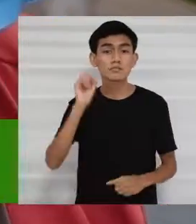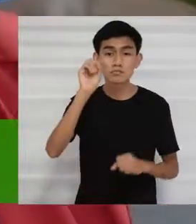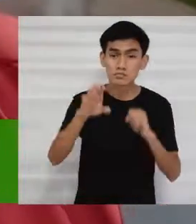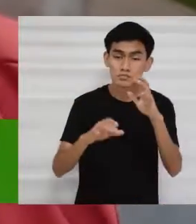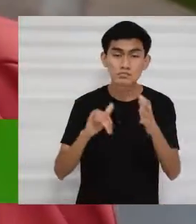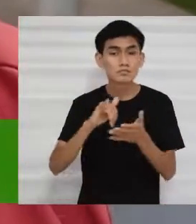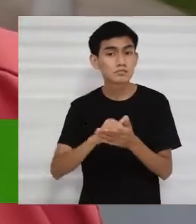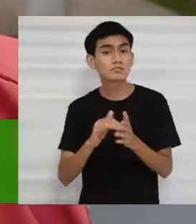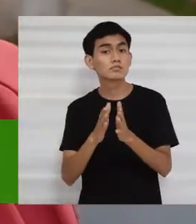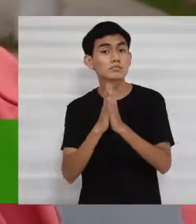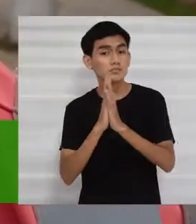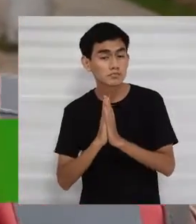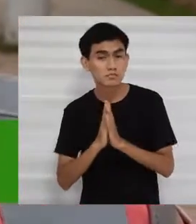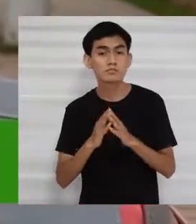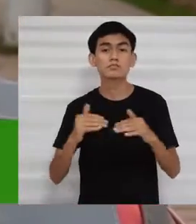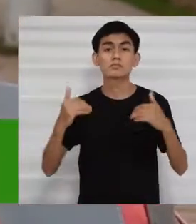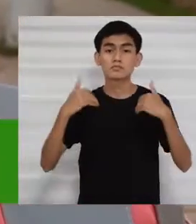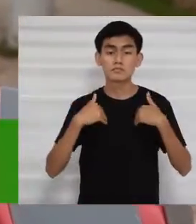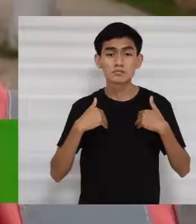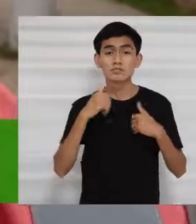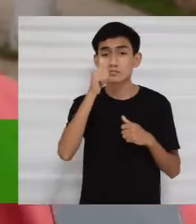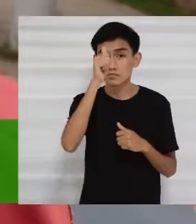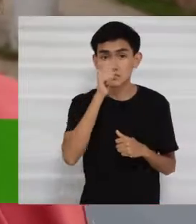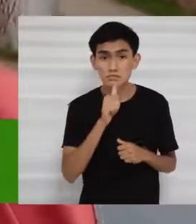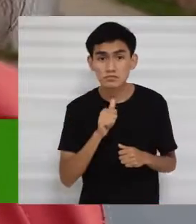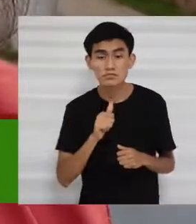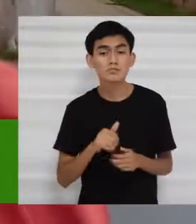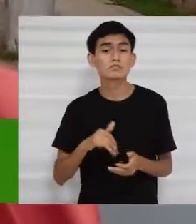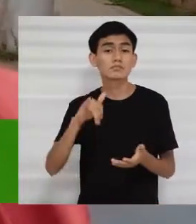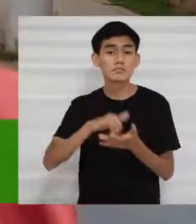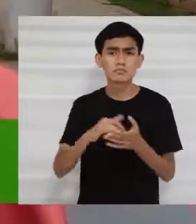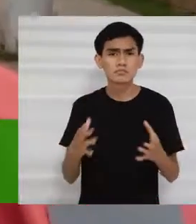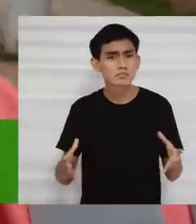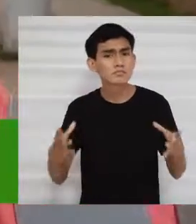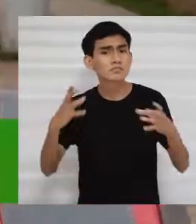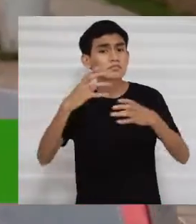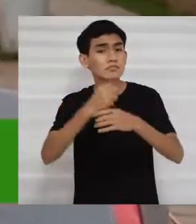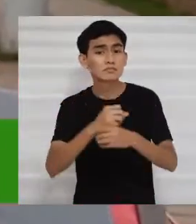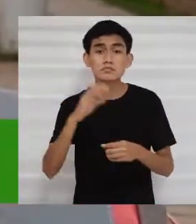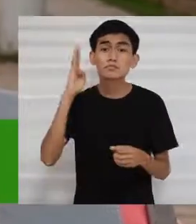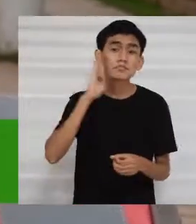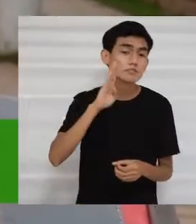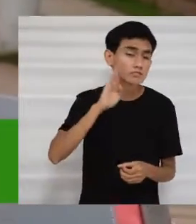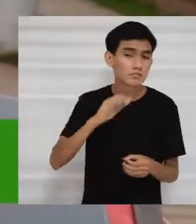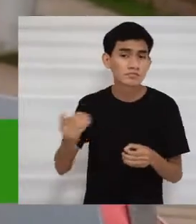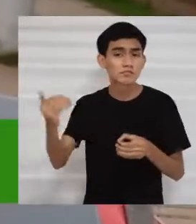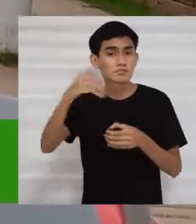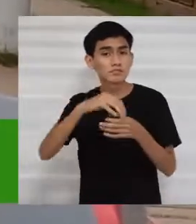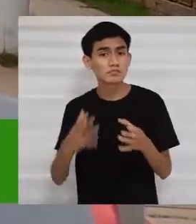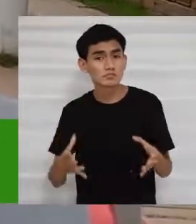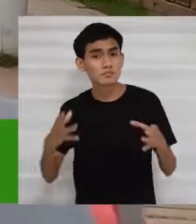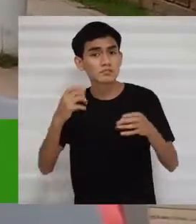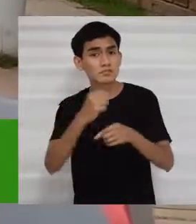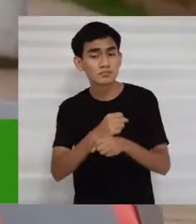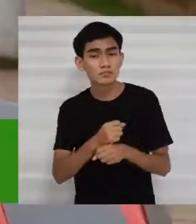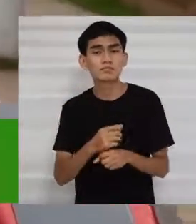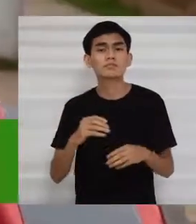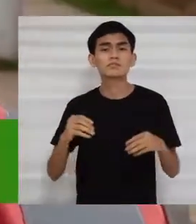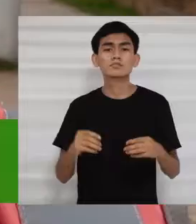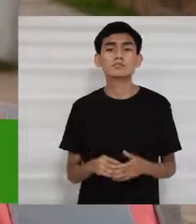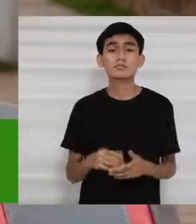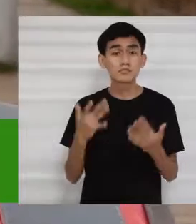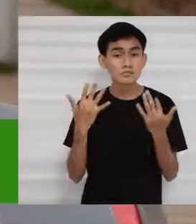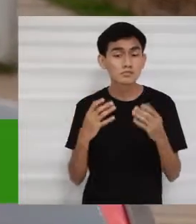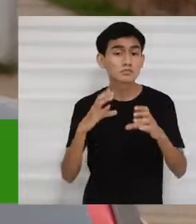por favor tengan la amabilidad de embolsar bien sus basuras, poner una esquina donde que el perro no los